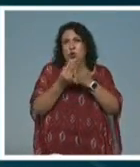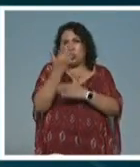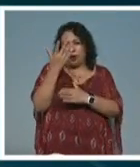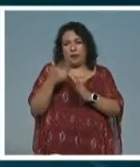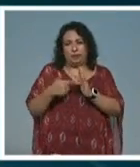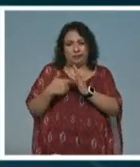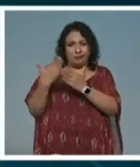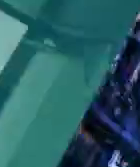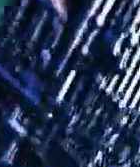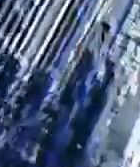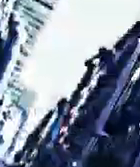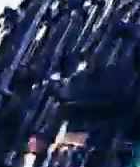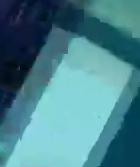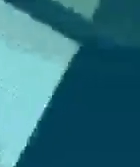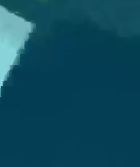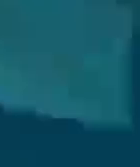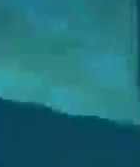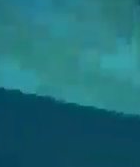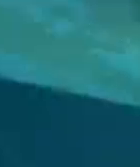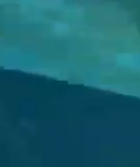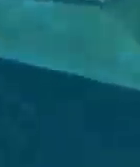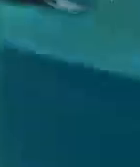versión.